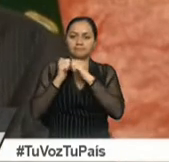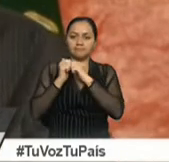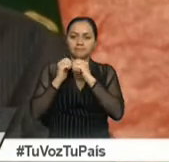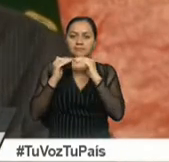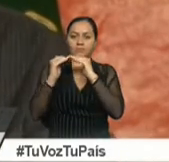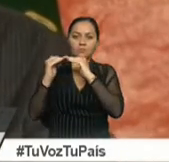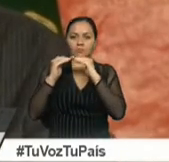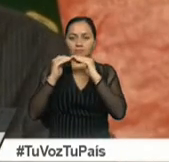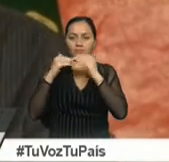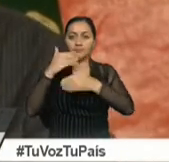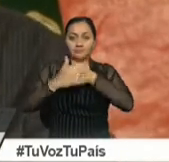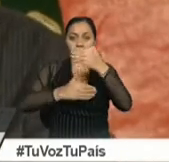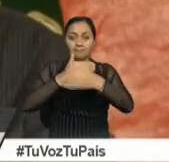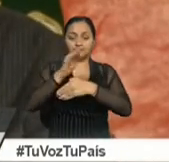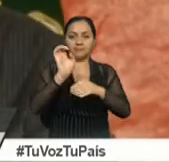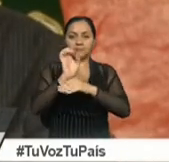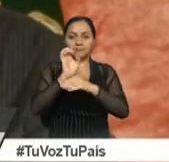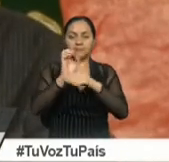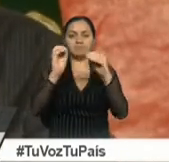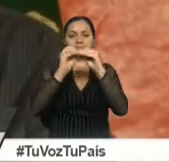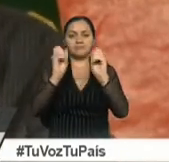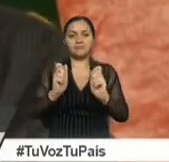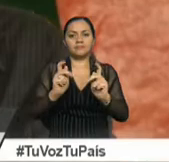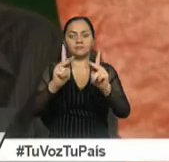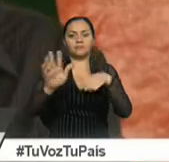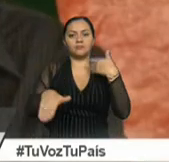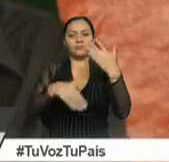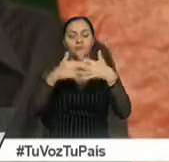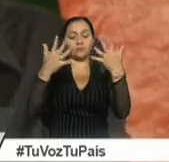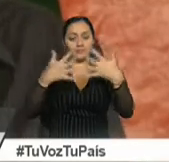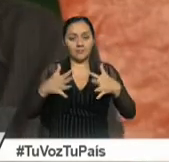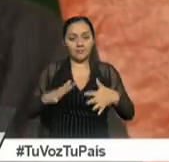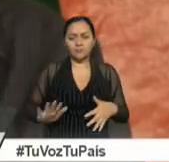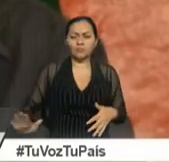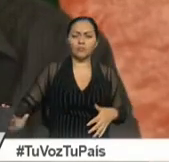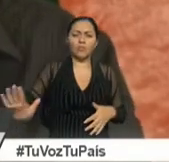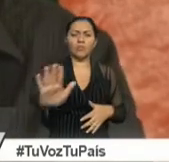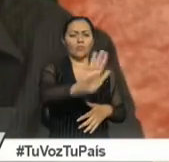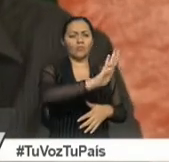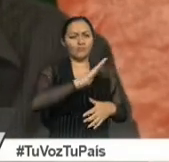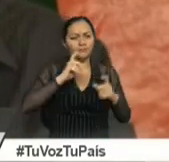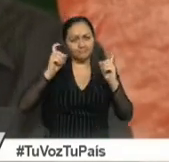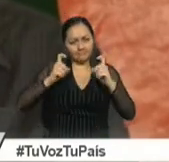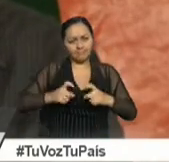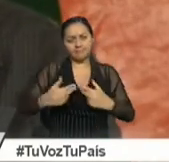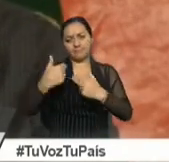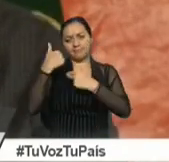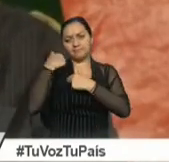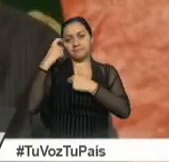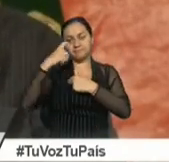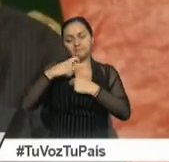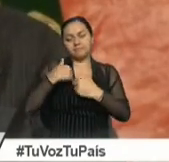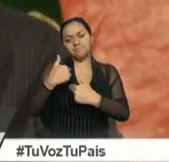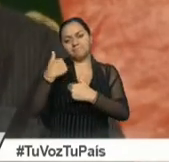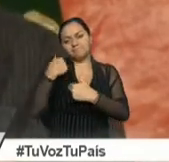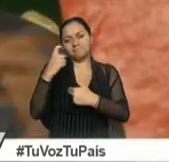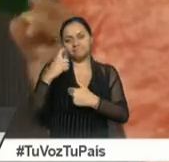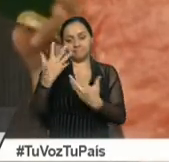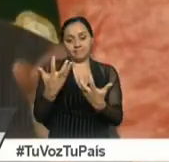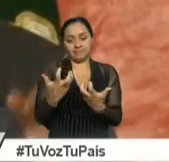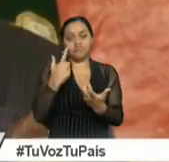para construir el Ecuador de las oportunidades que todos, absolutamente todos, deseamos.